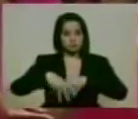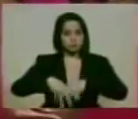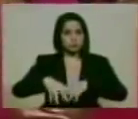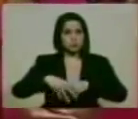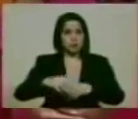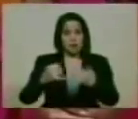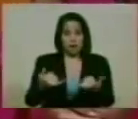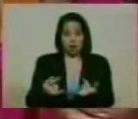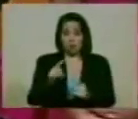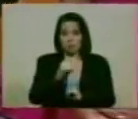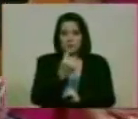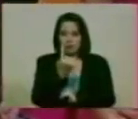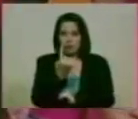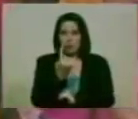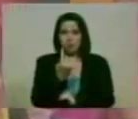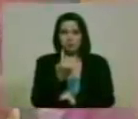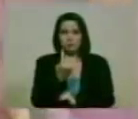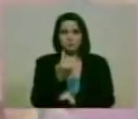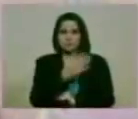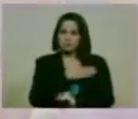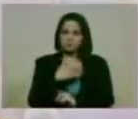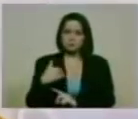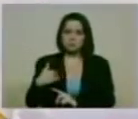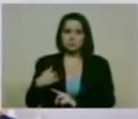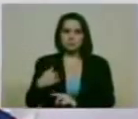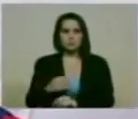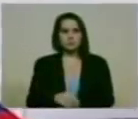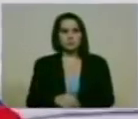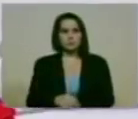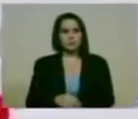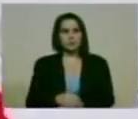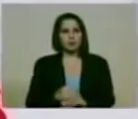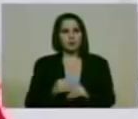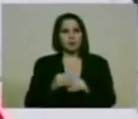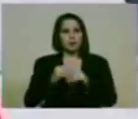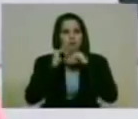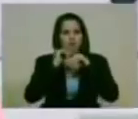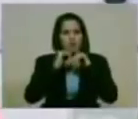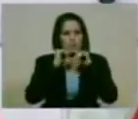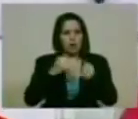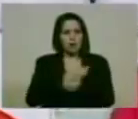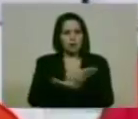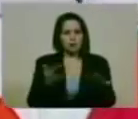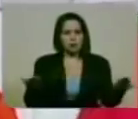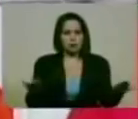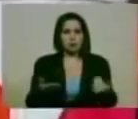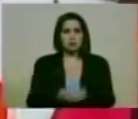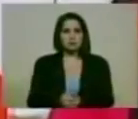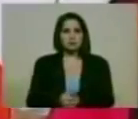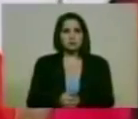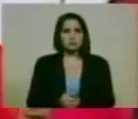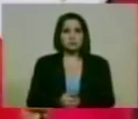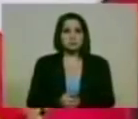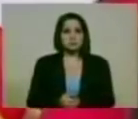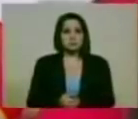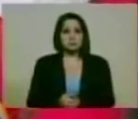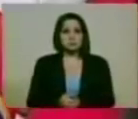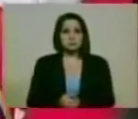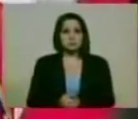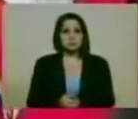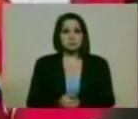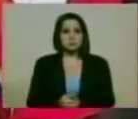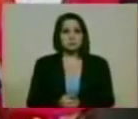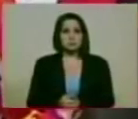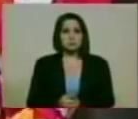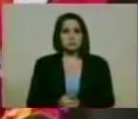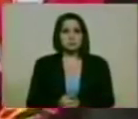lugar quiero decirle a ustedes que me parece que